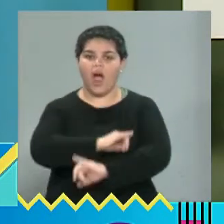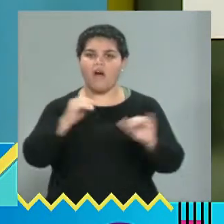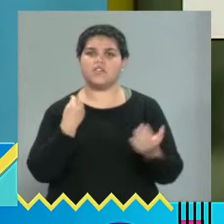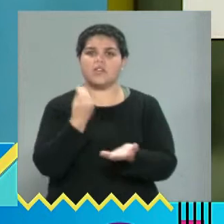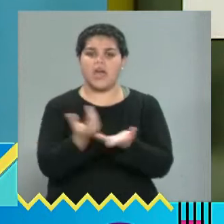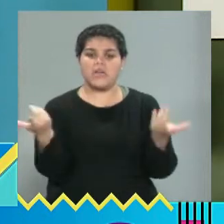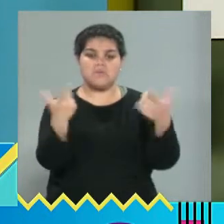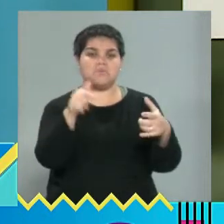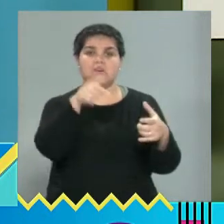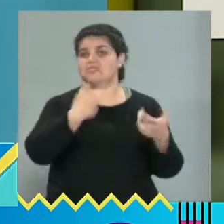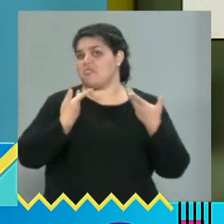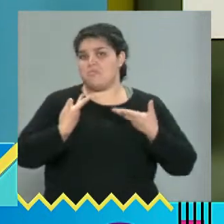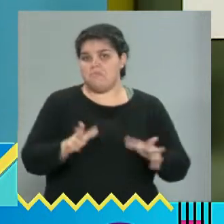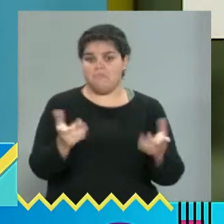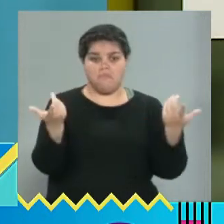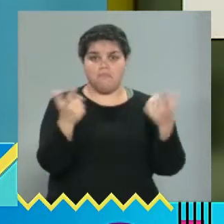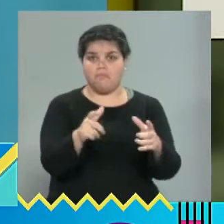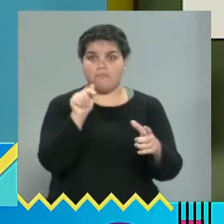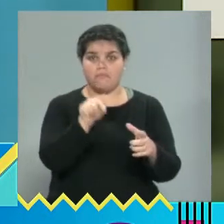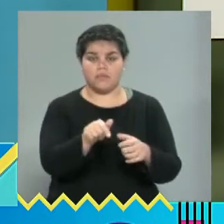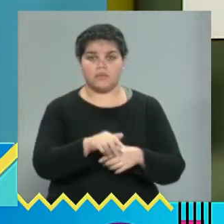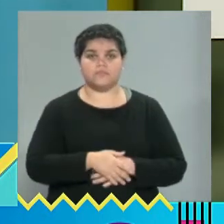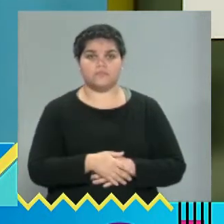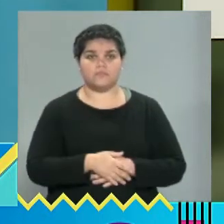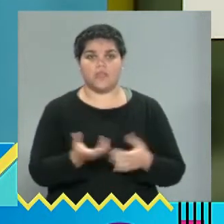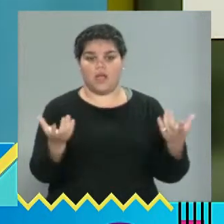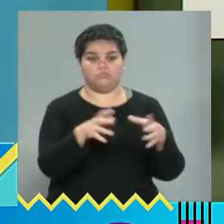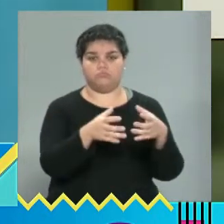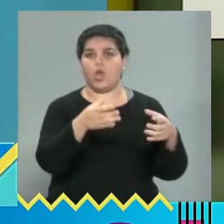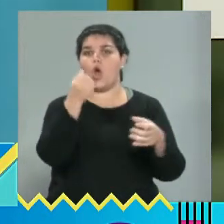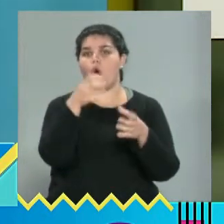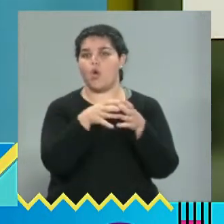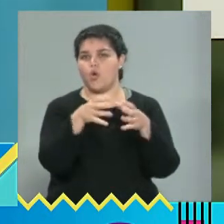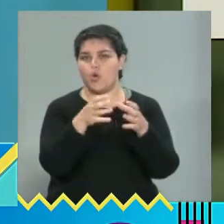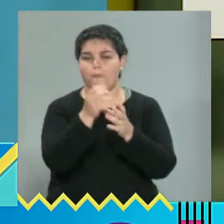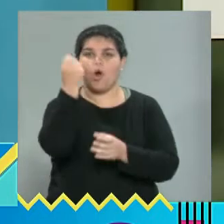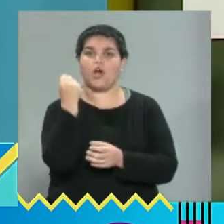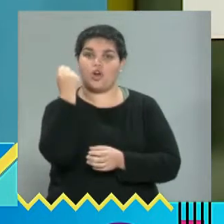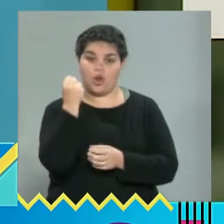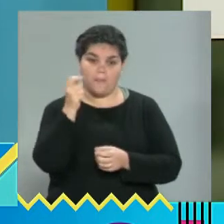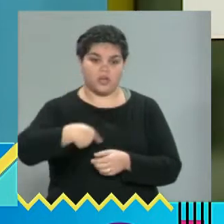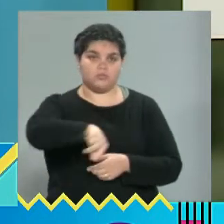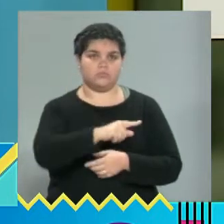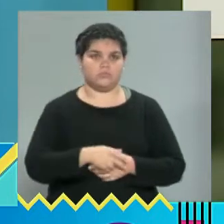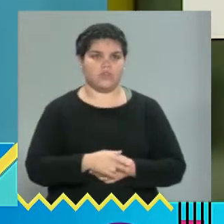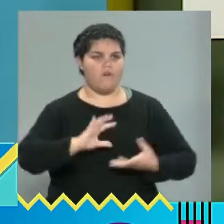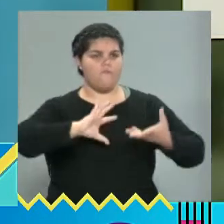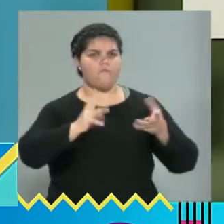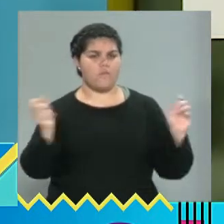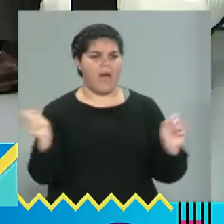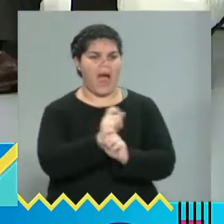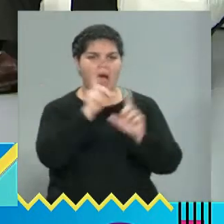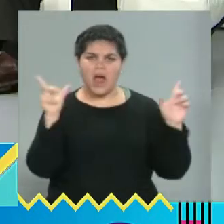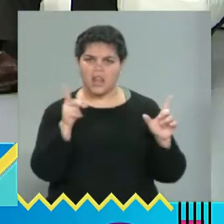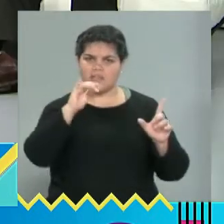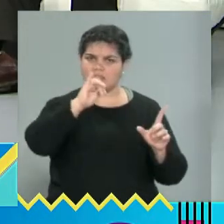una reunión de rutina que tienen como gabinete económico. Ahora, ¿esa forma de decirlo no alerta un